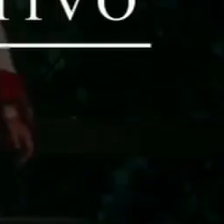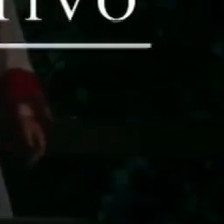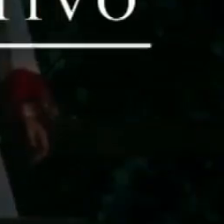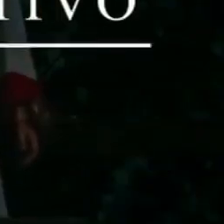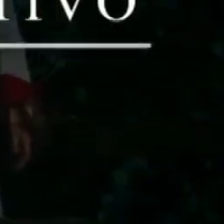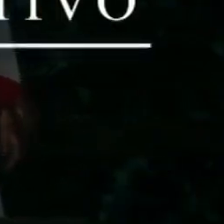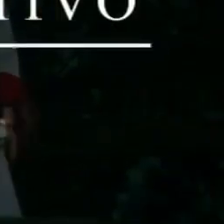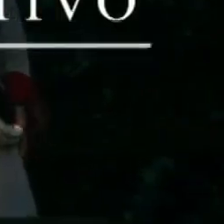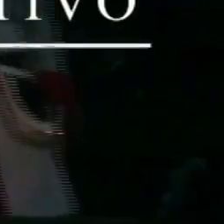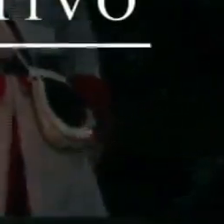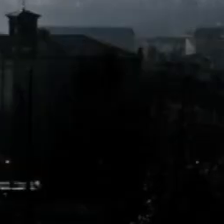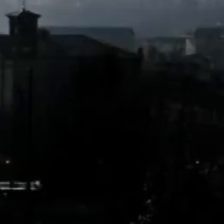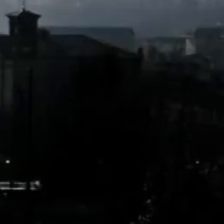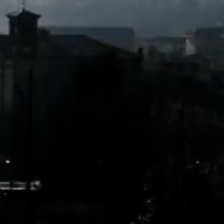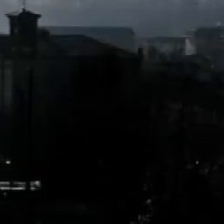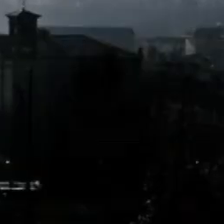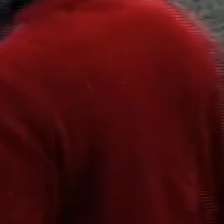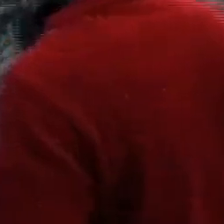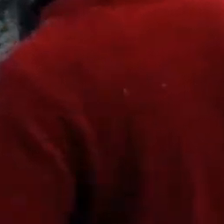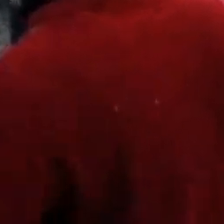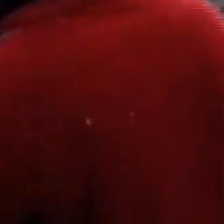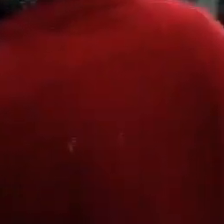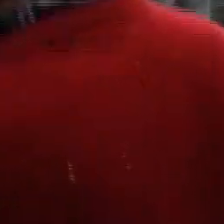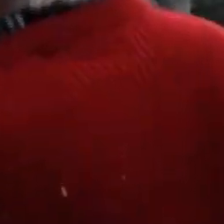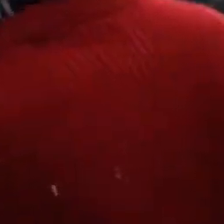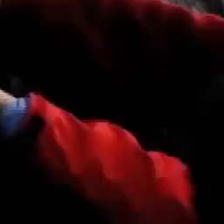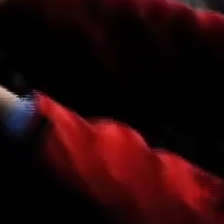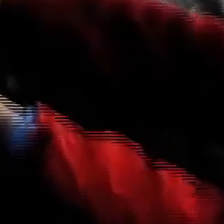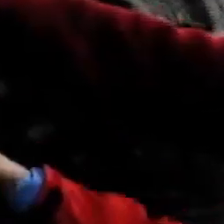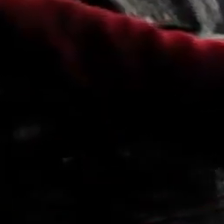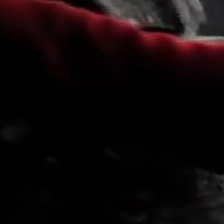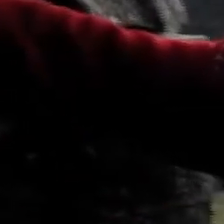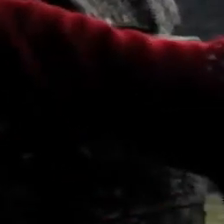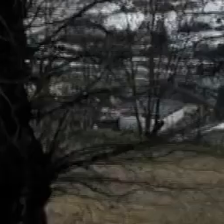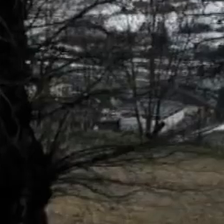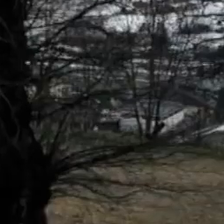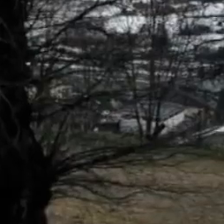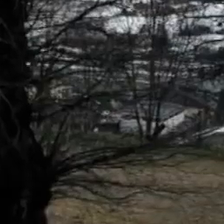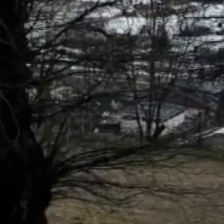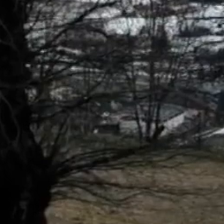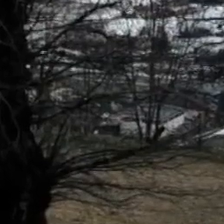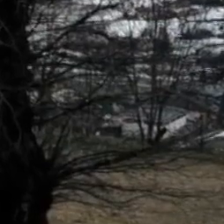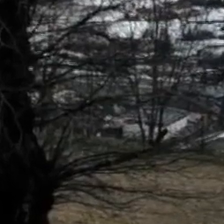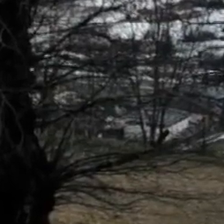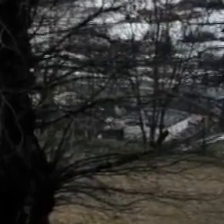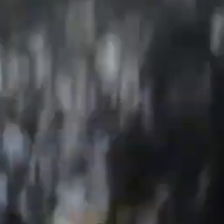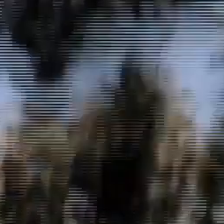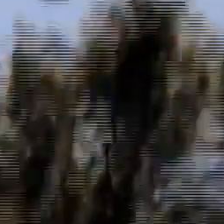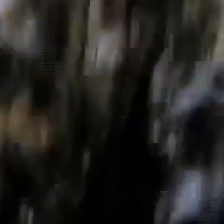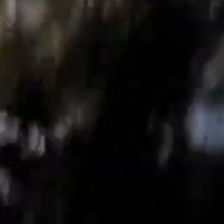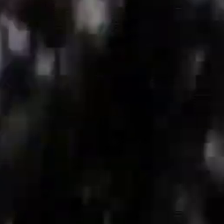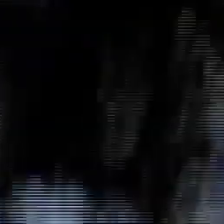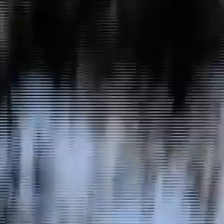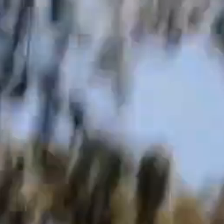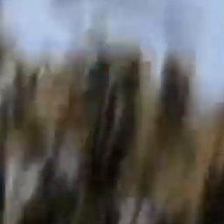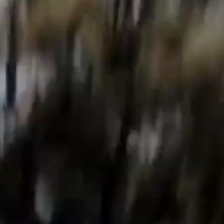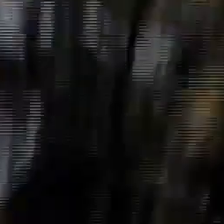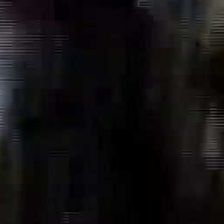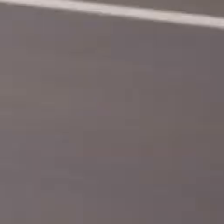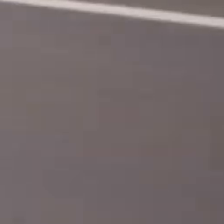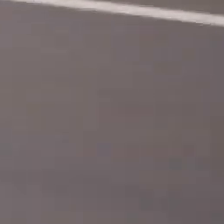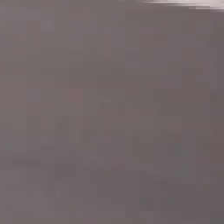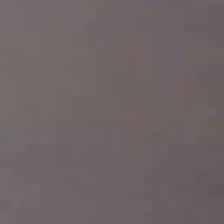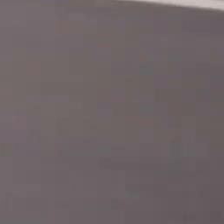fascismo. Para los valdenses, venidos de la montaña, donde había que llevar la tierra a veces a lomo de personas, llegar acá y ver